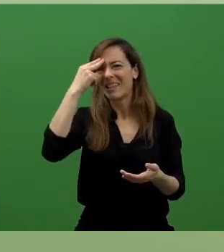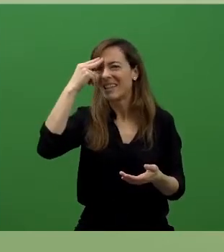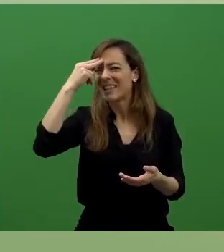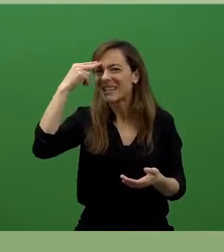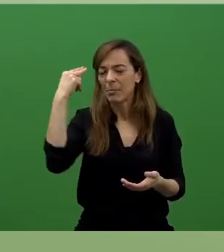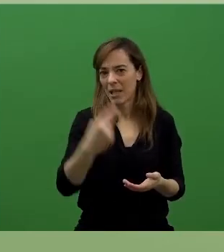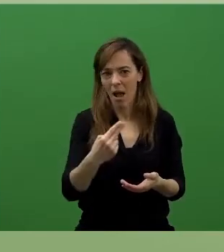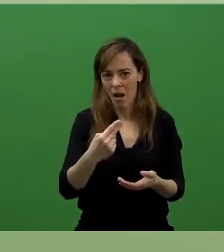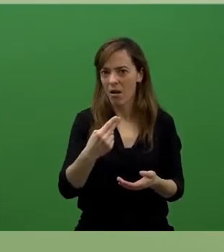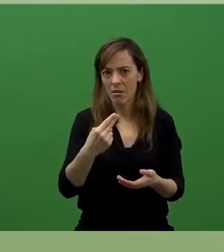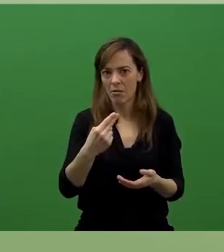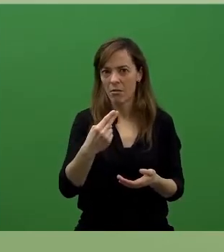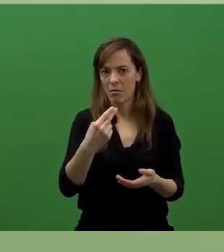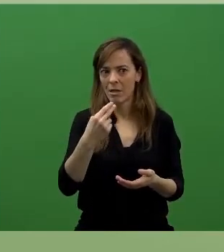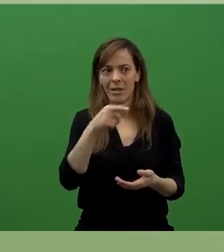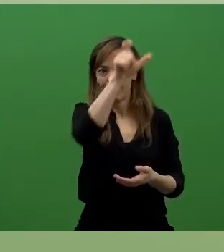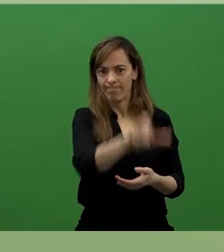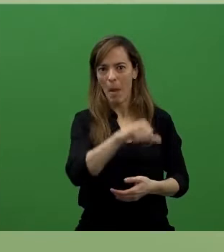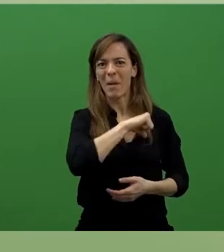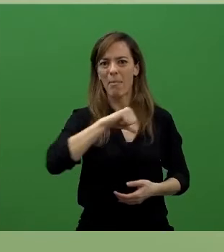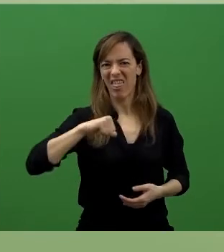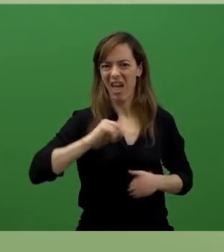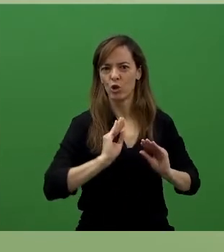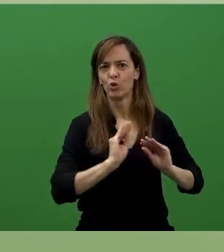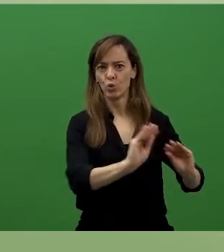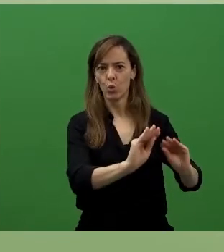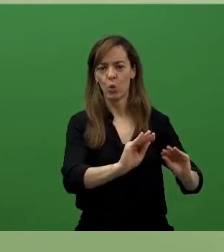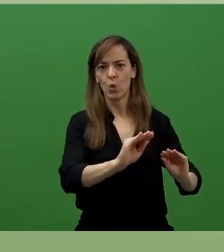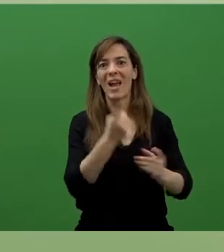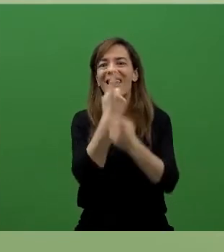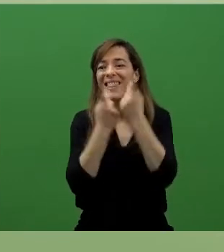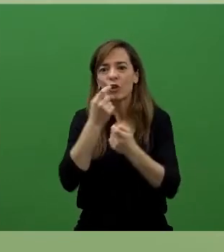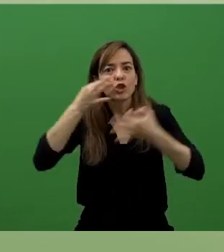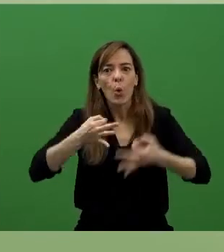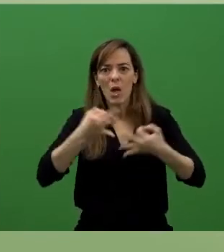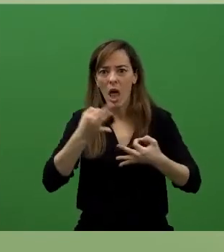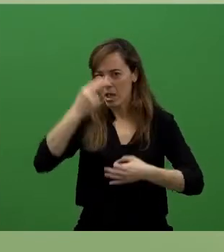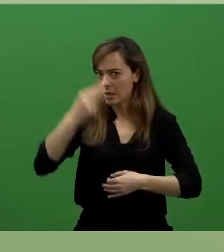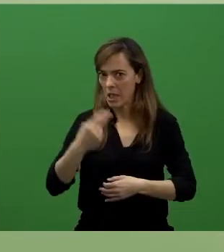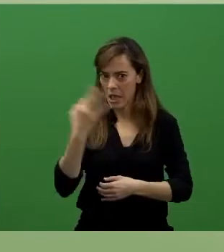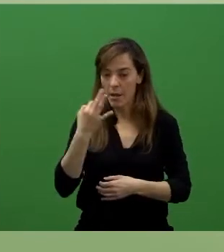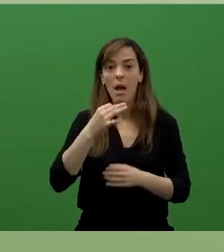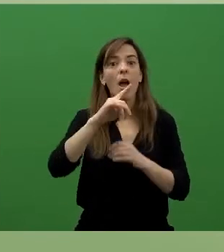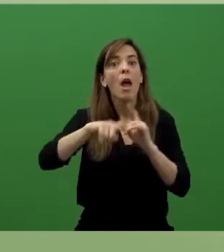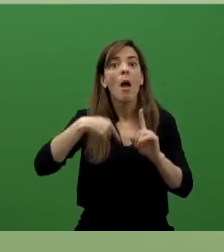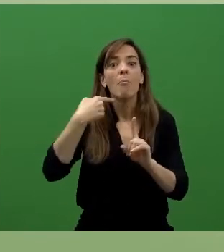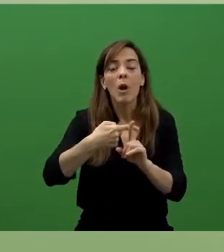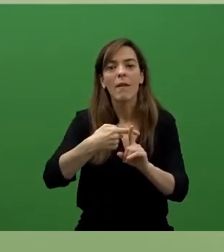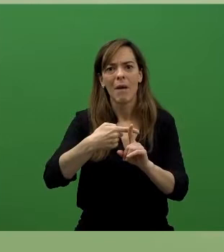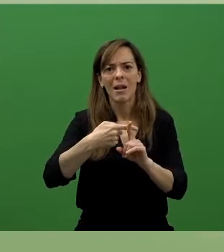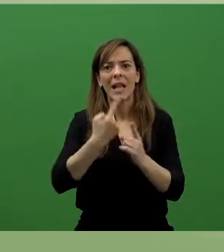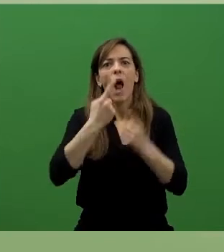todos queremos respetar a la privacidad y la seguridad de los datos, pero además hay impedimentos a